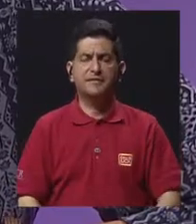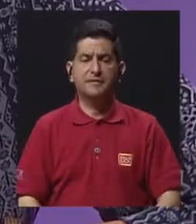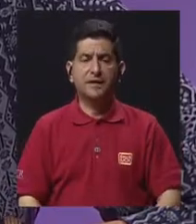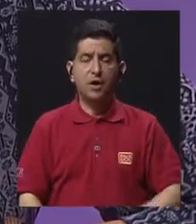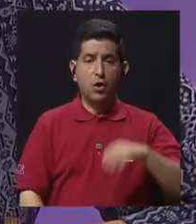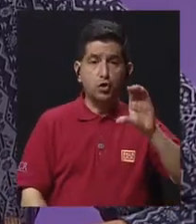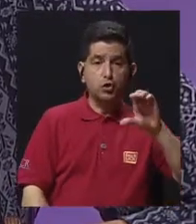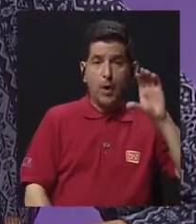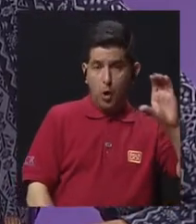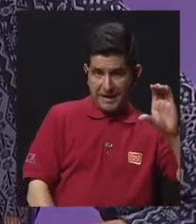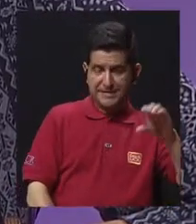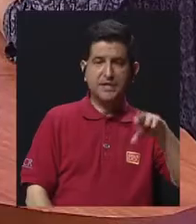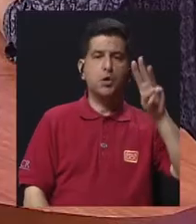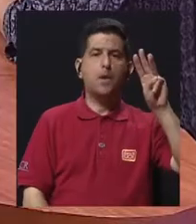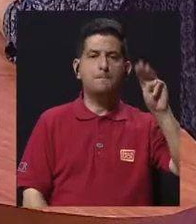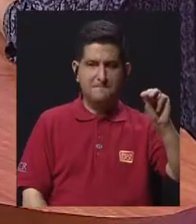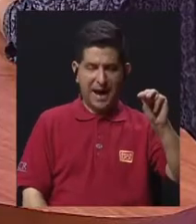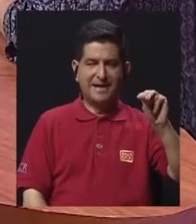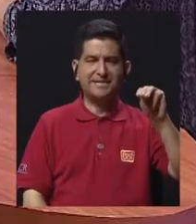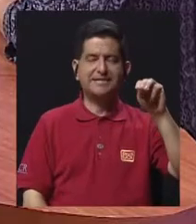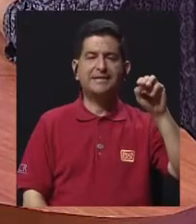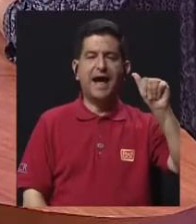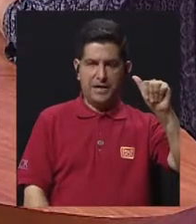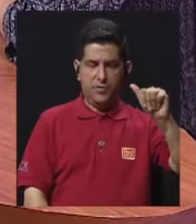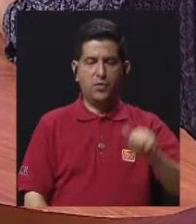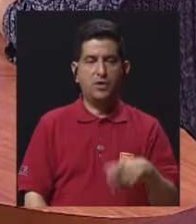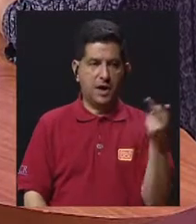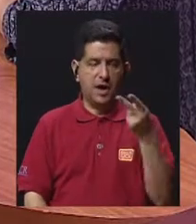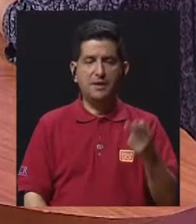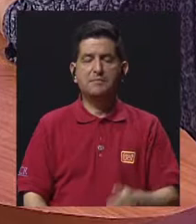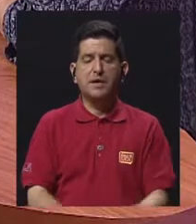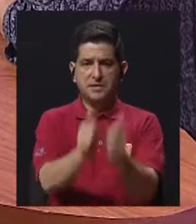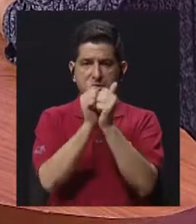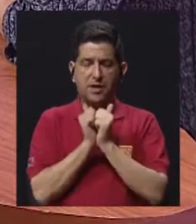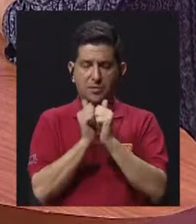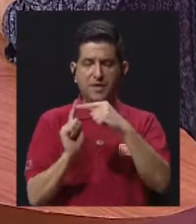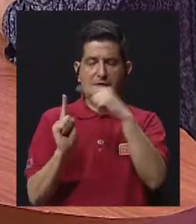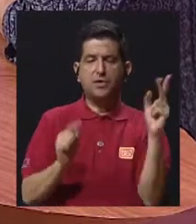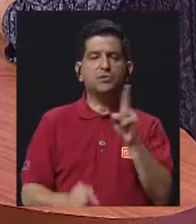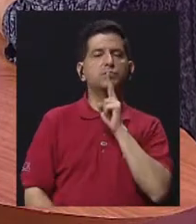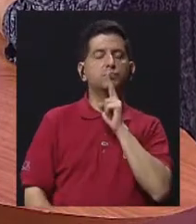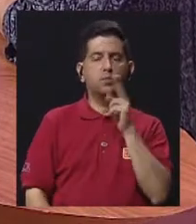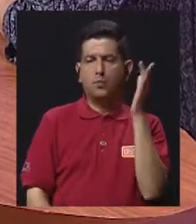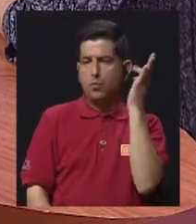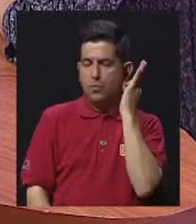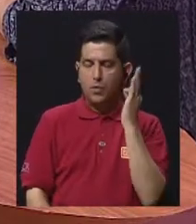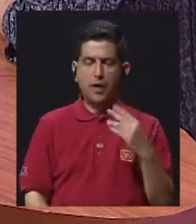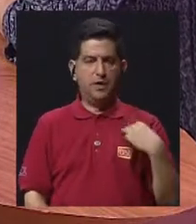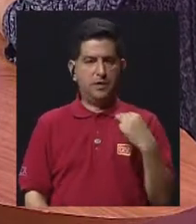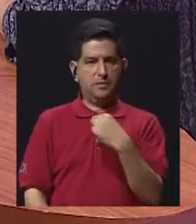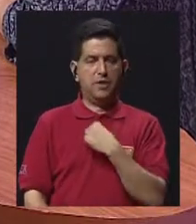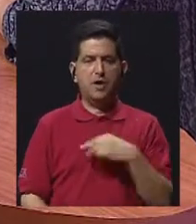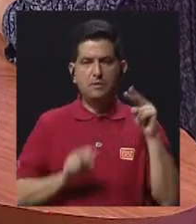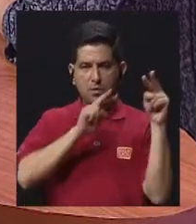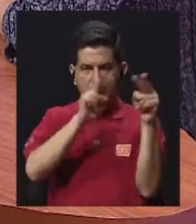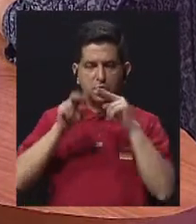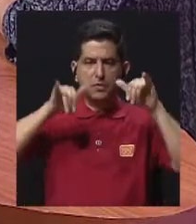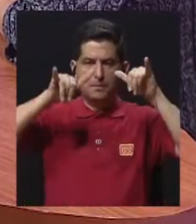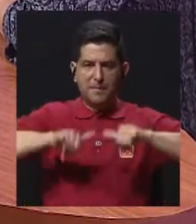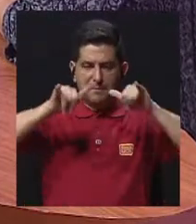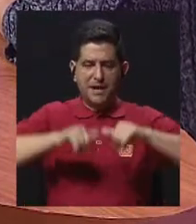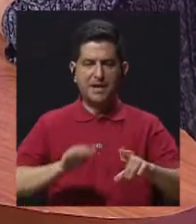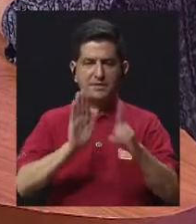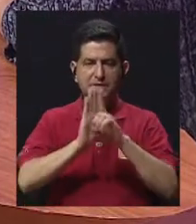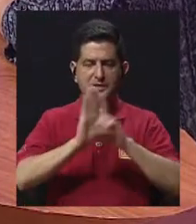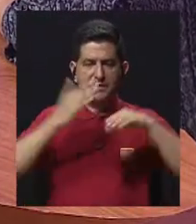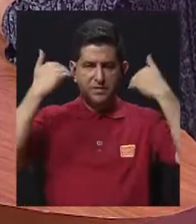con Consuelo Castillo y Marta Arnold, que nos acompaña desde Honduras. Ellas son mujeres integrantes del Observatorio Permanente de